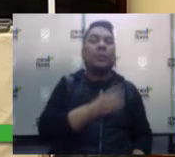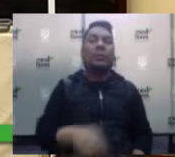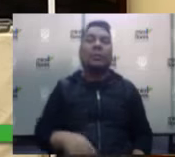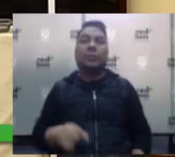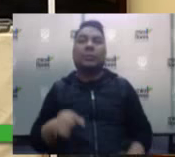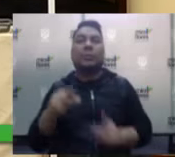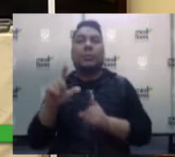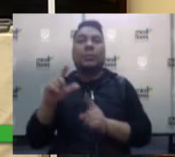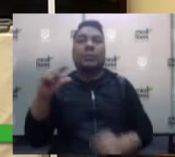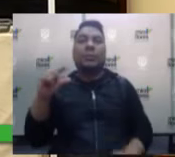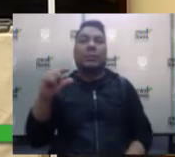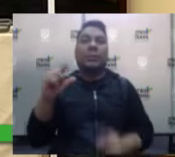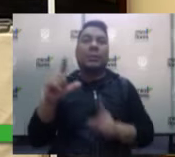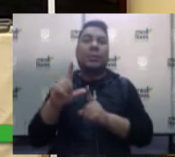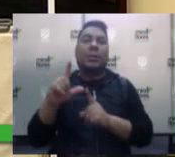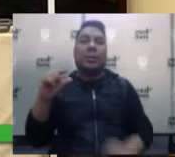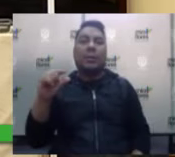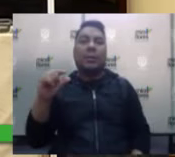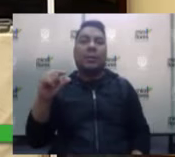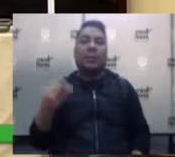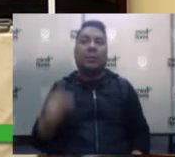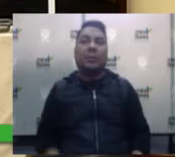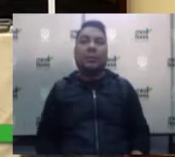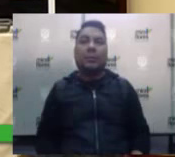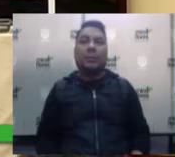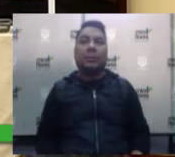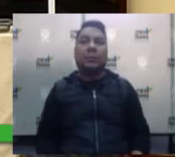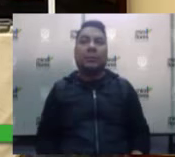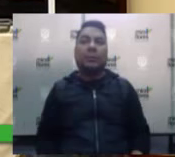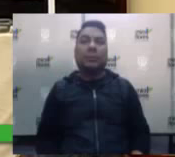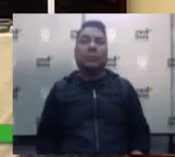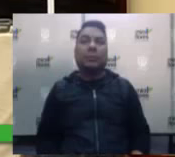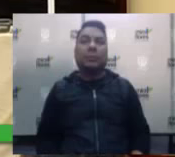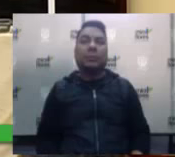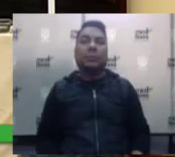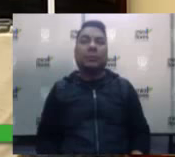G, letra G.